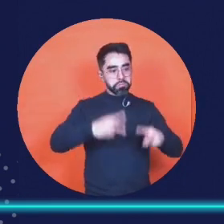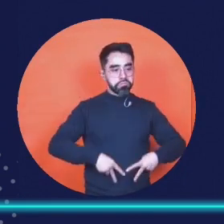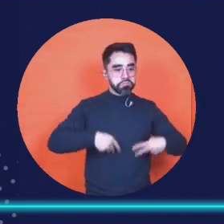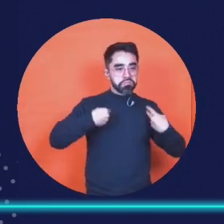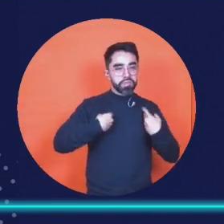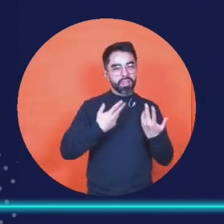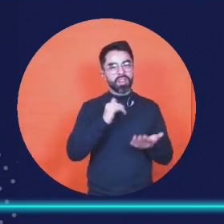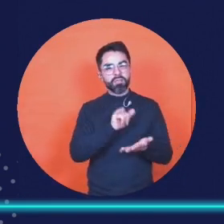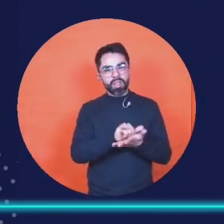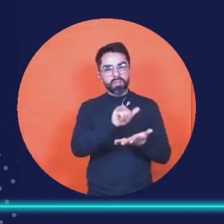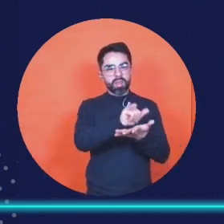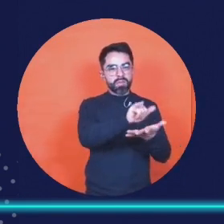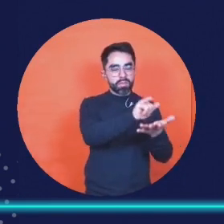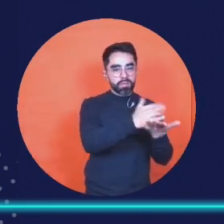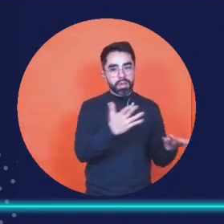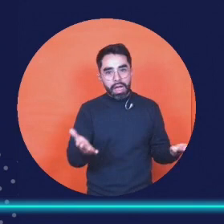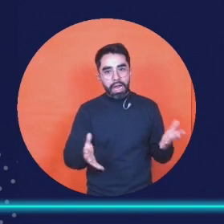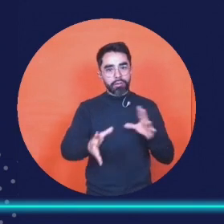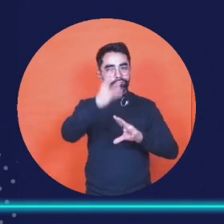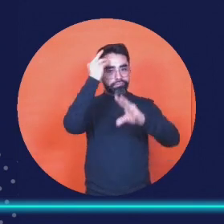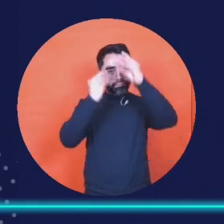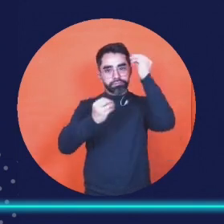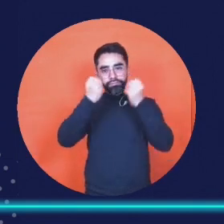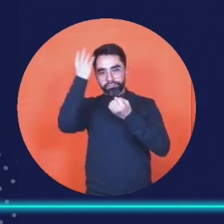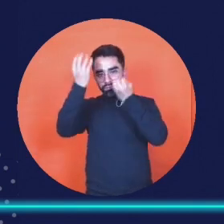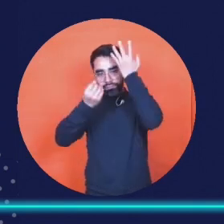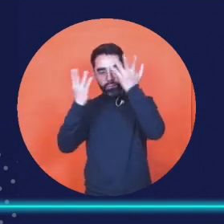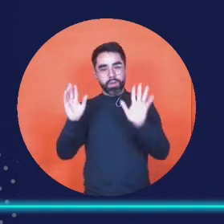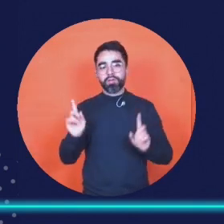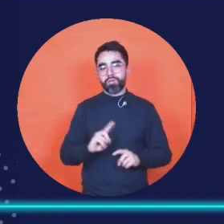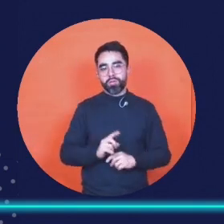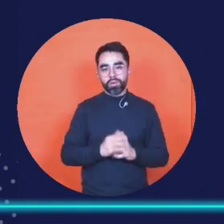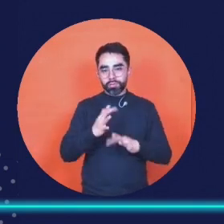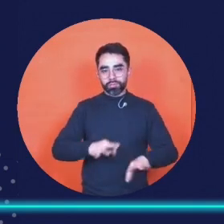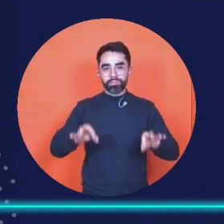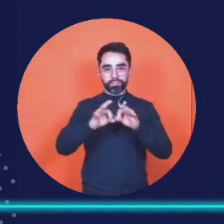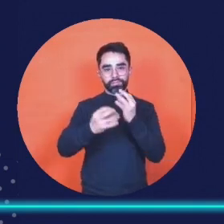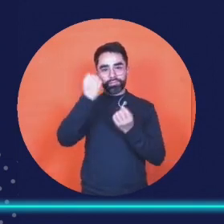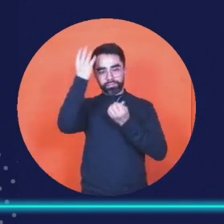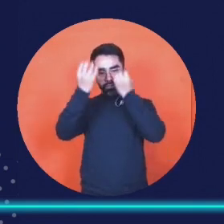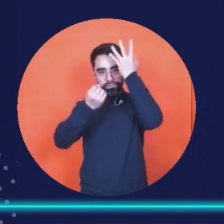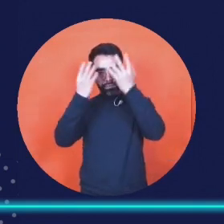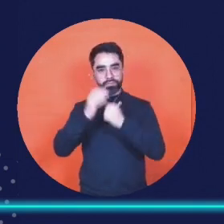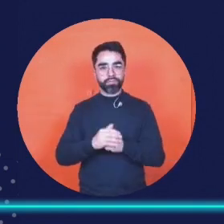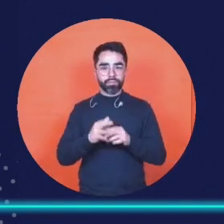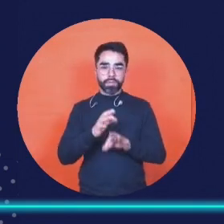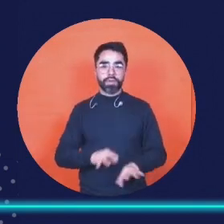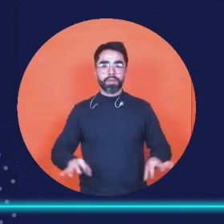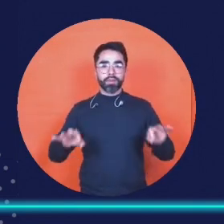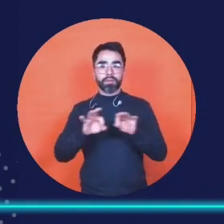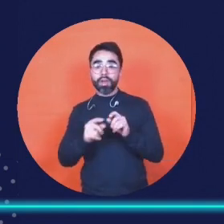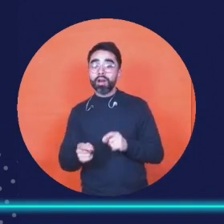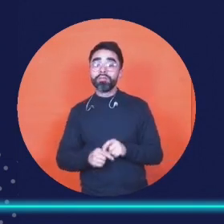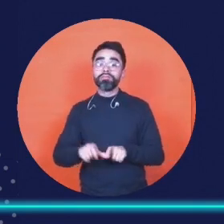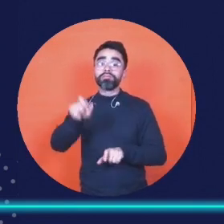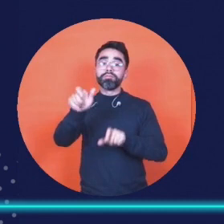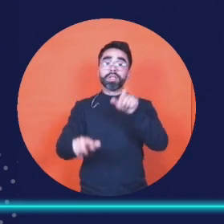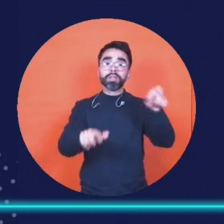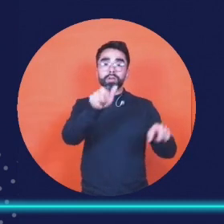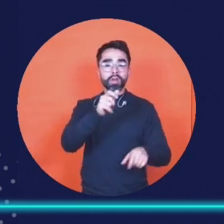vida que disfrutamos, la creatividad tiene límites. Y nosotros aceptamos la falibilidad humana. Es lo que les